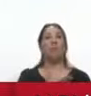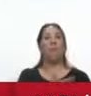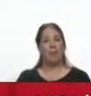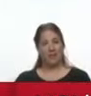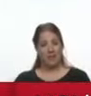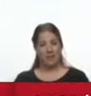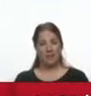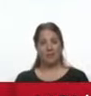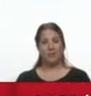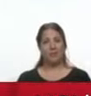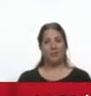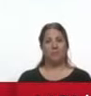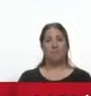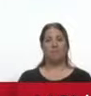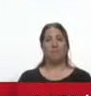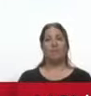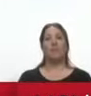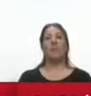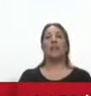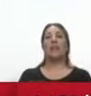Los senadores de La Libertad Avanza